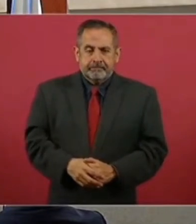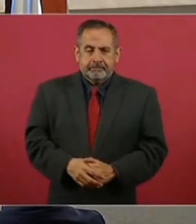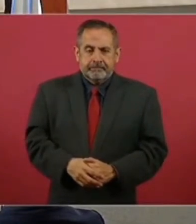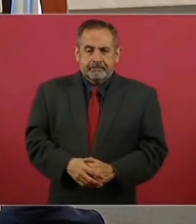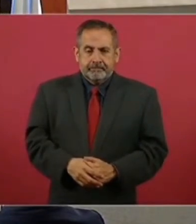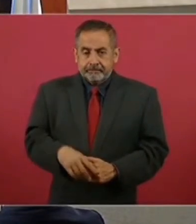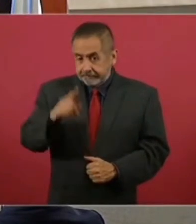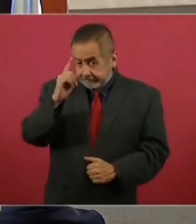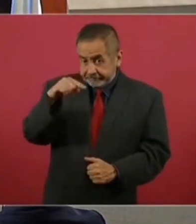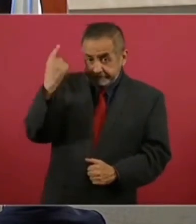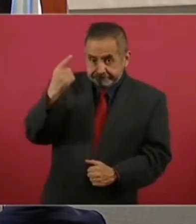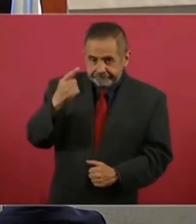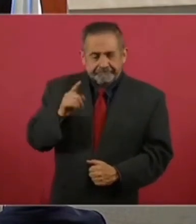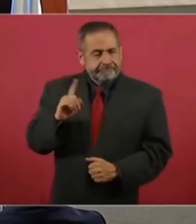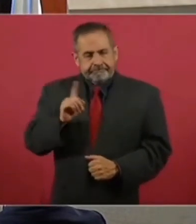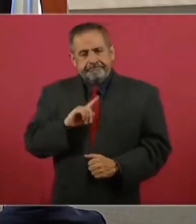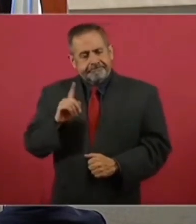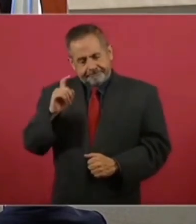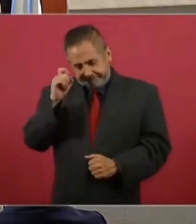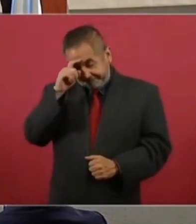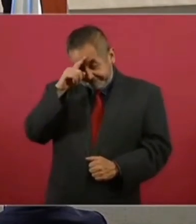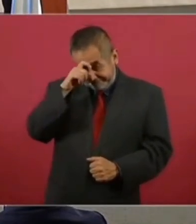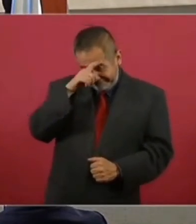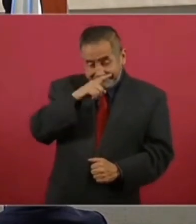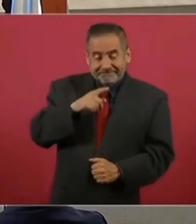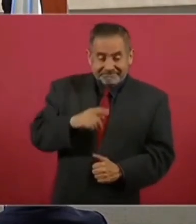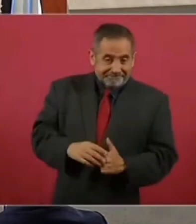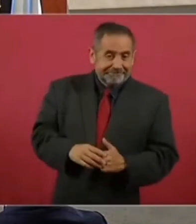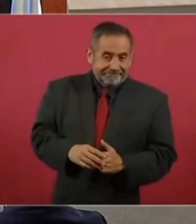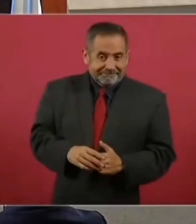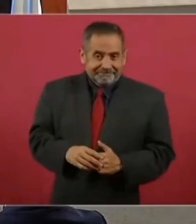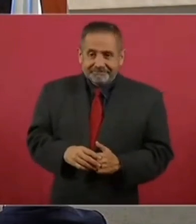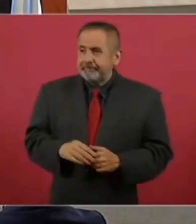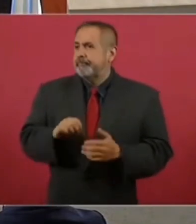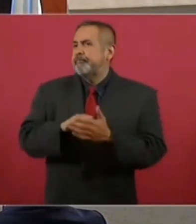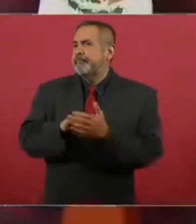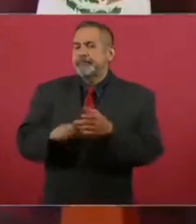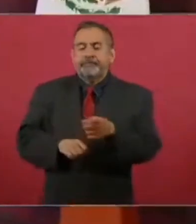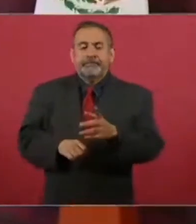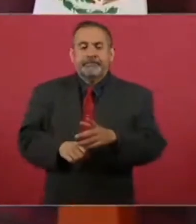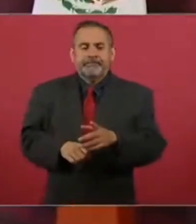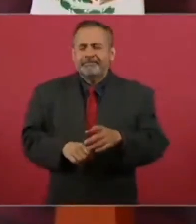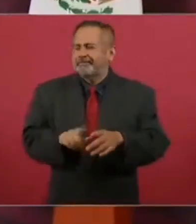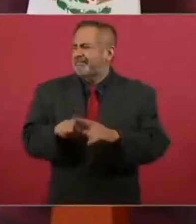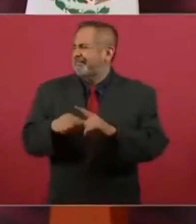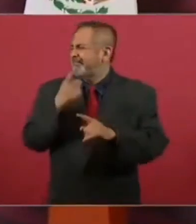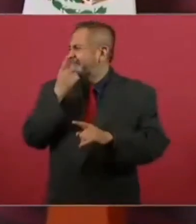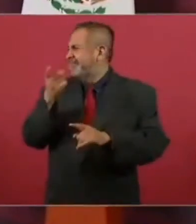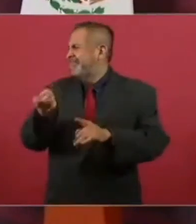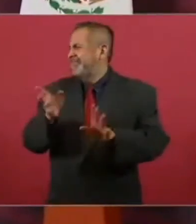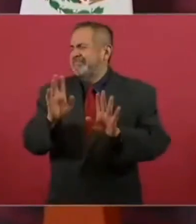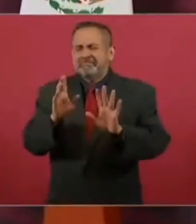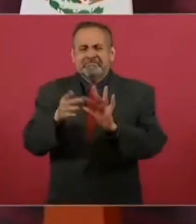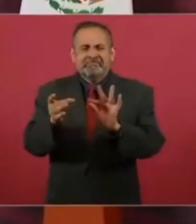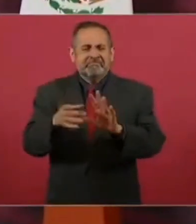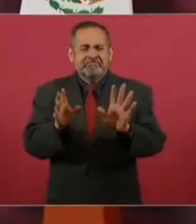No ha sido fácil porque no solo es como alguien dijo,